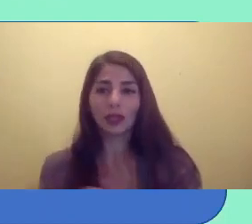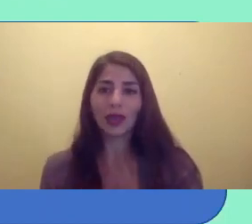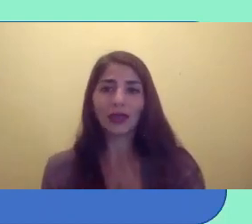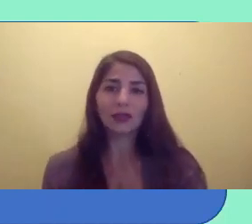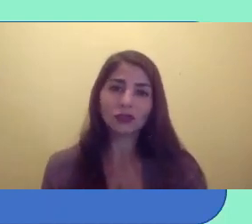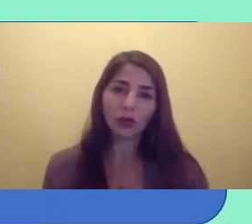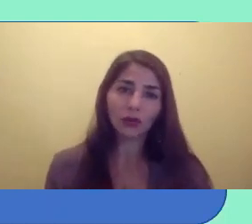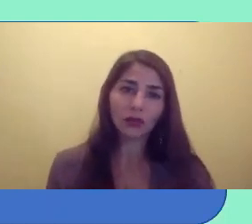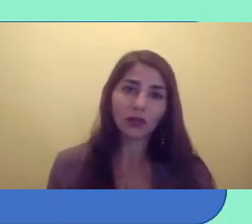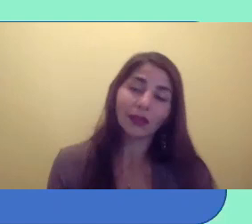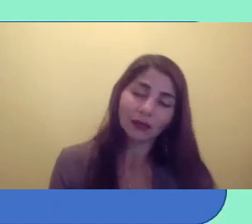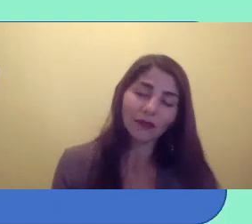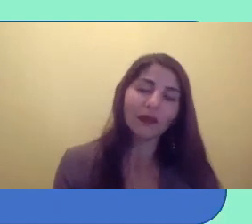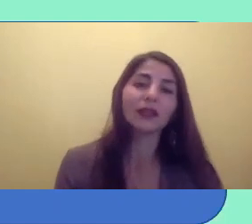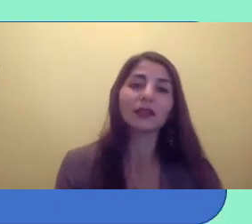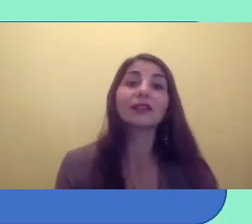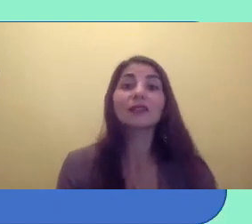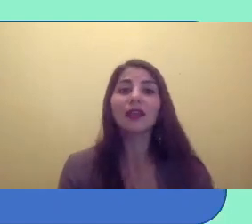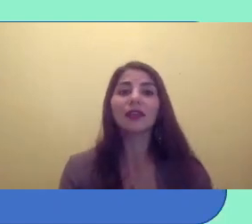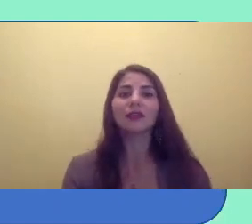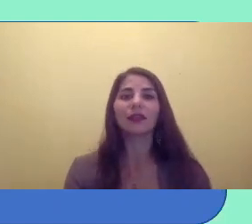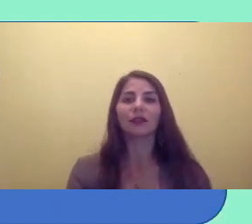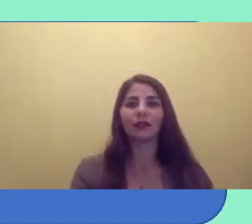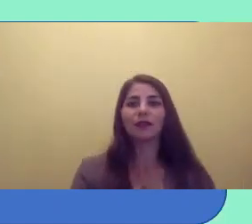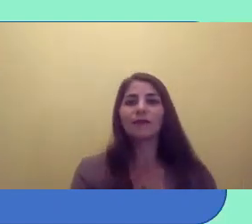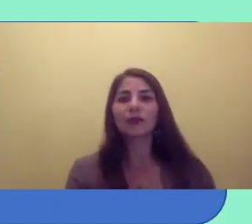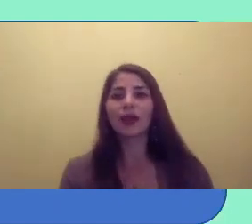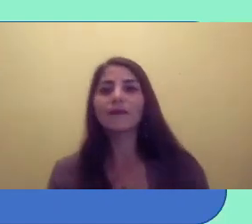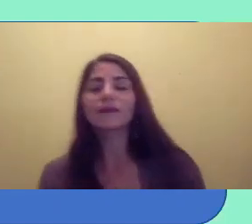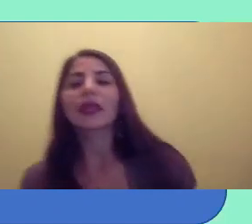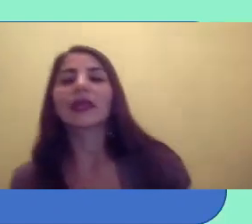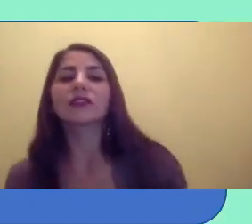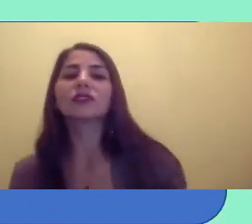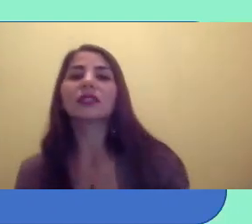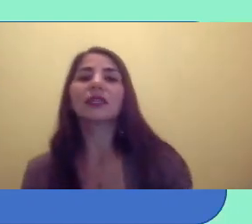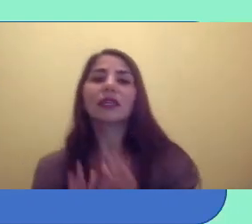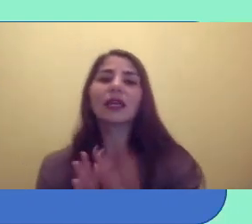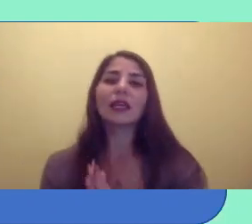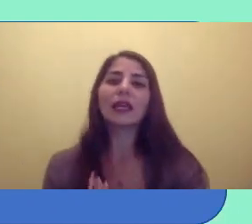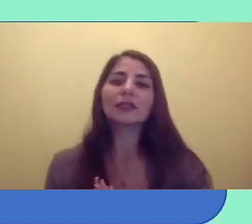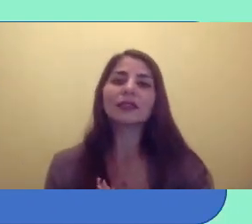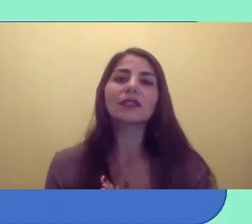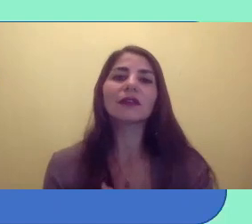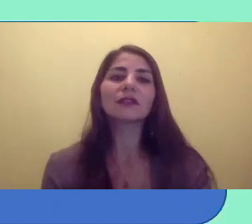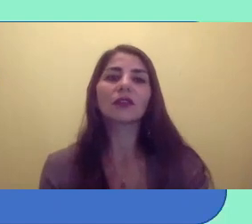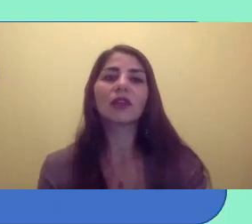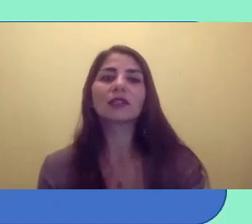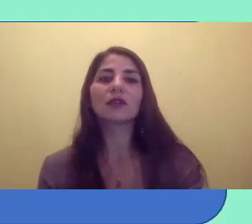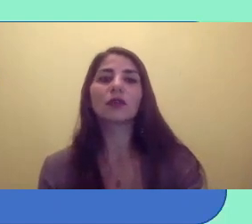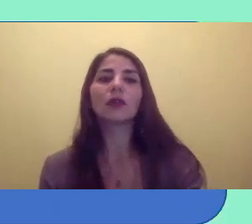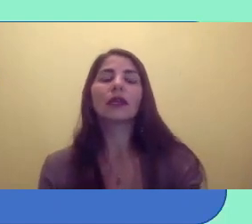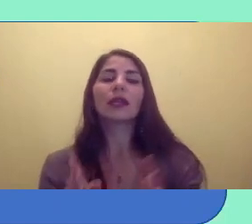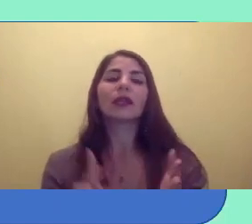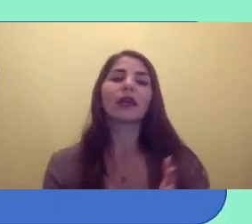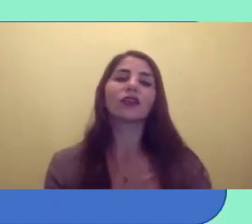incluso, comunidades de sordos distintas van a tener señas distintas, ¿ya? Entonces, la LENSE se va a